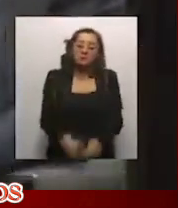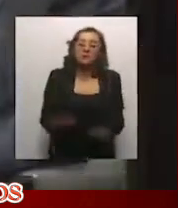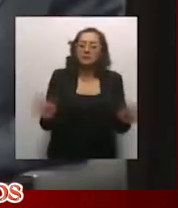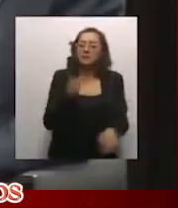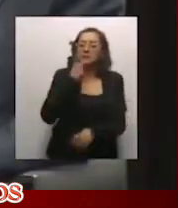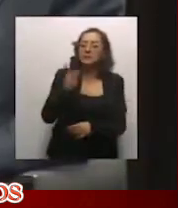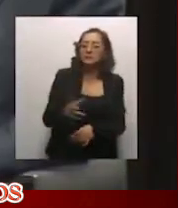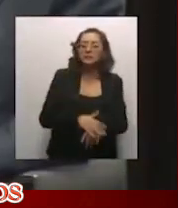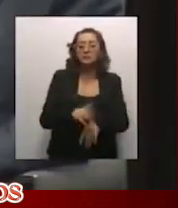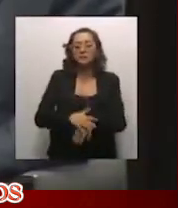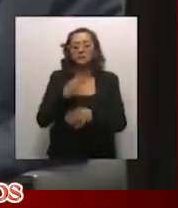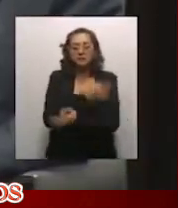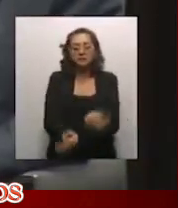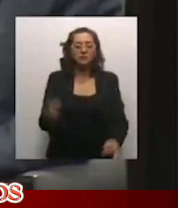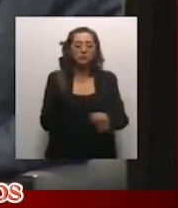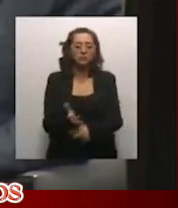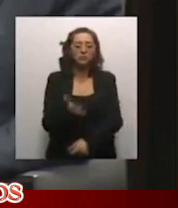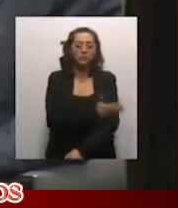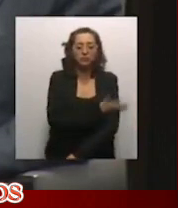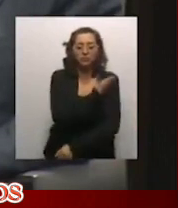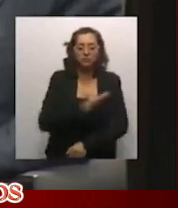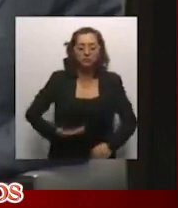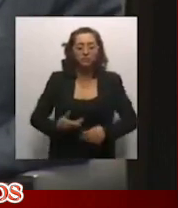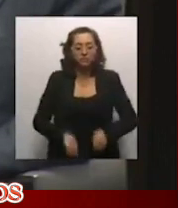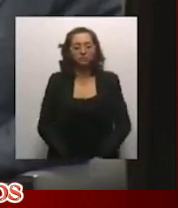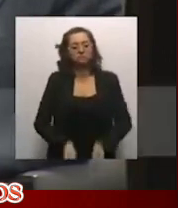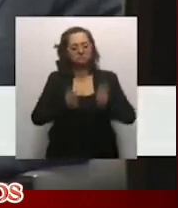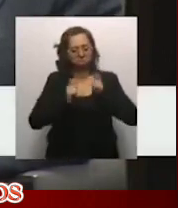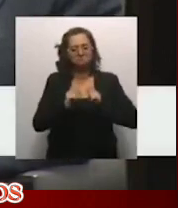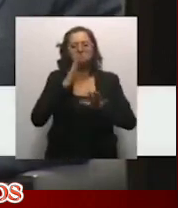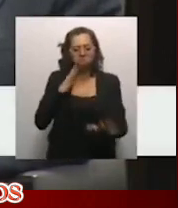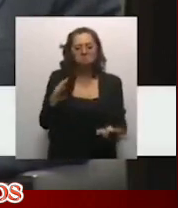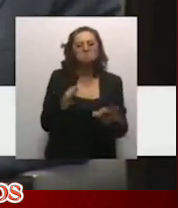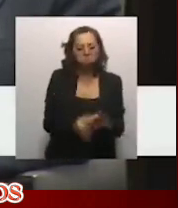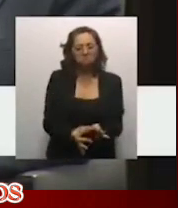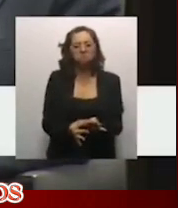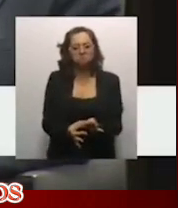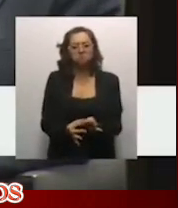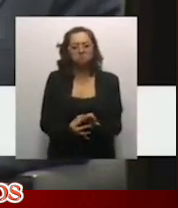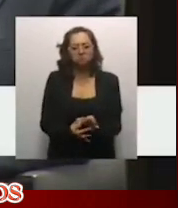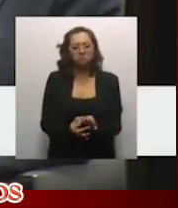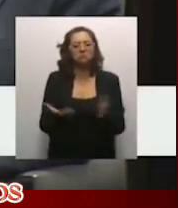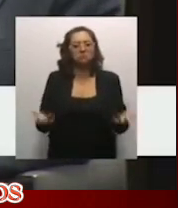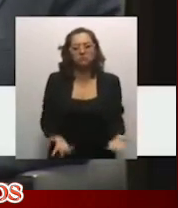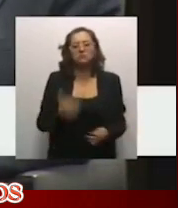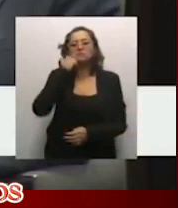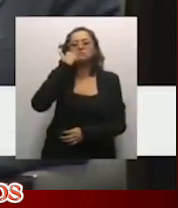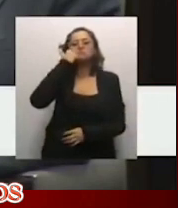le decía al pleno, compañero presidente ha asumido plenamente las tareas de seguridad y